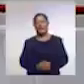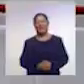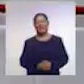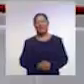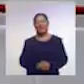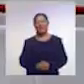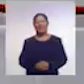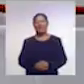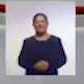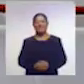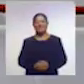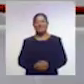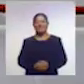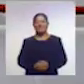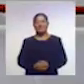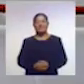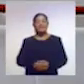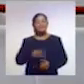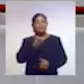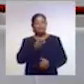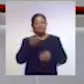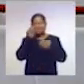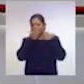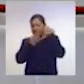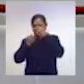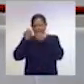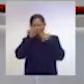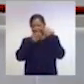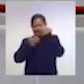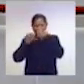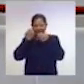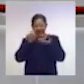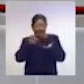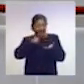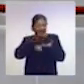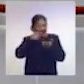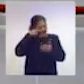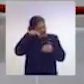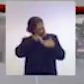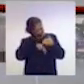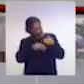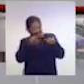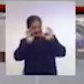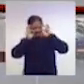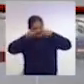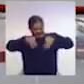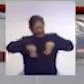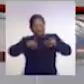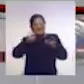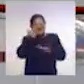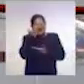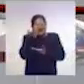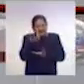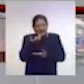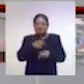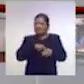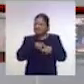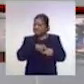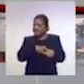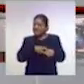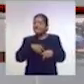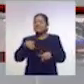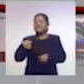Pues a raíz de este diagnóstico que se ha hecho a interior del club felino, pues lo que se busca es mantener esa propia